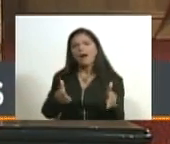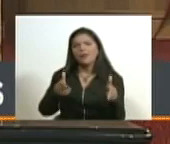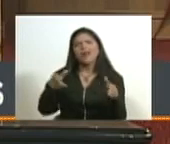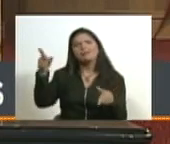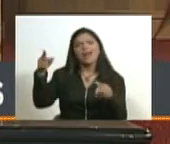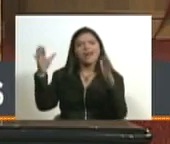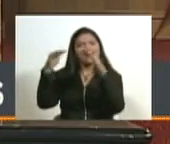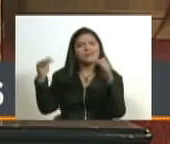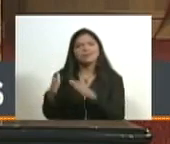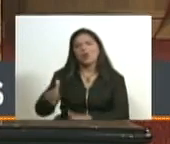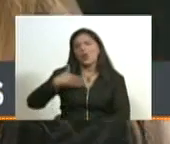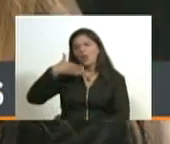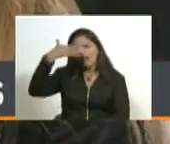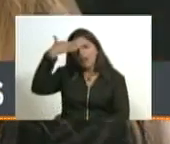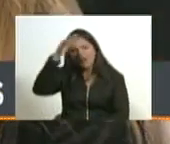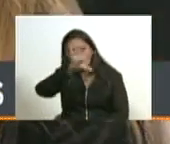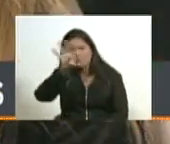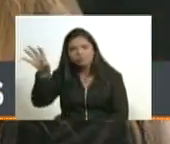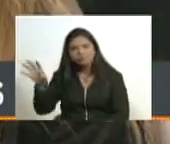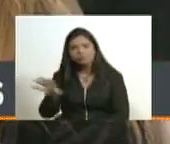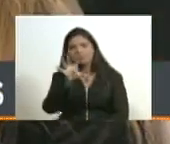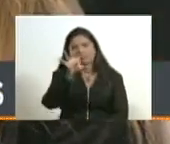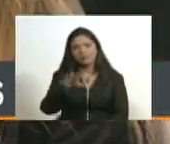en Siria, en Irak?